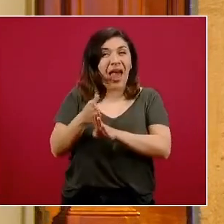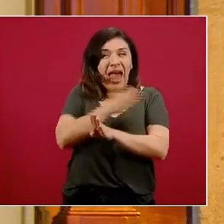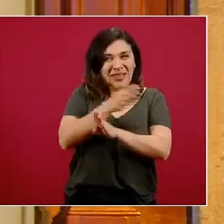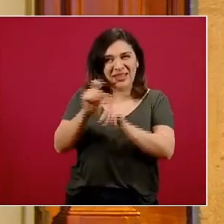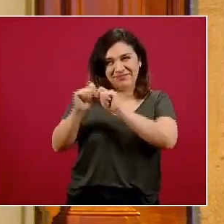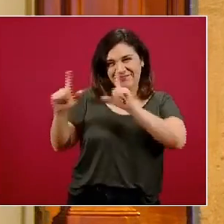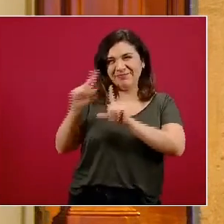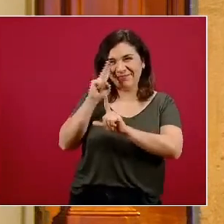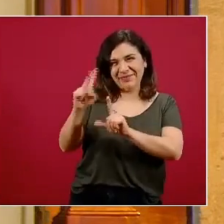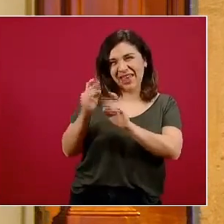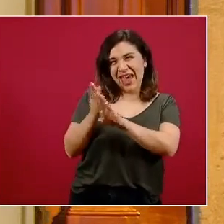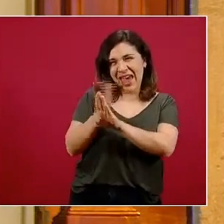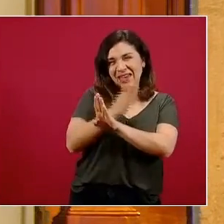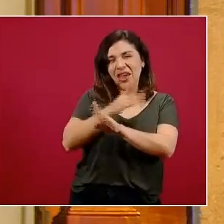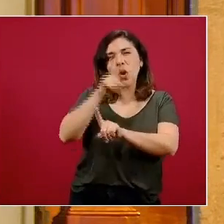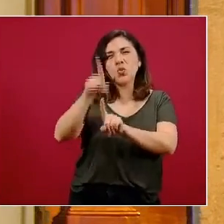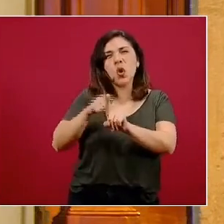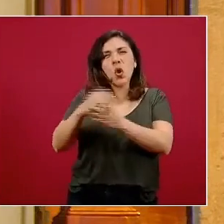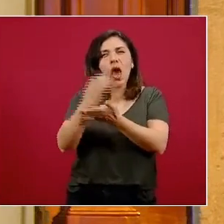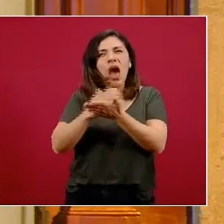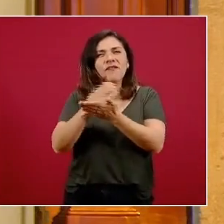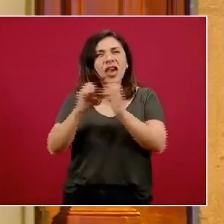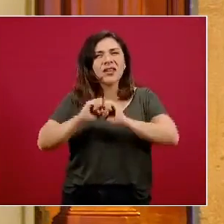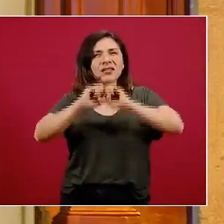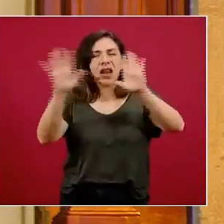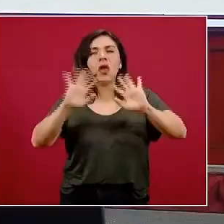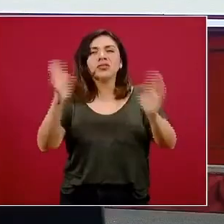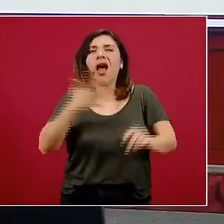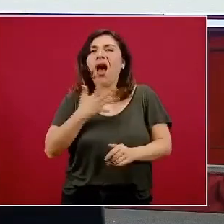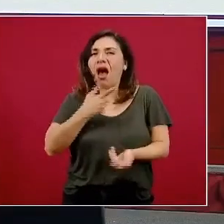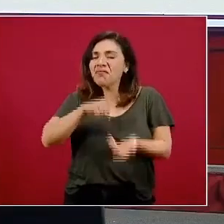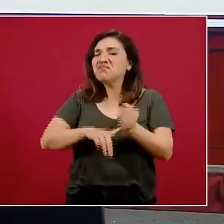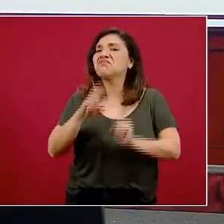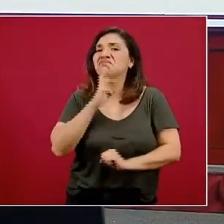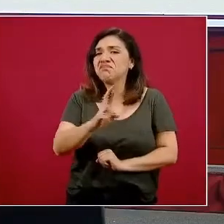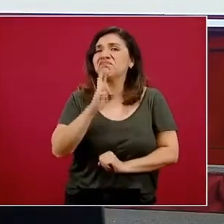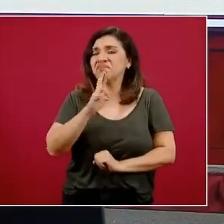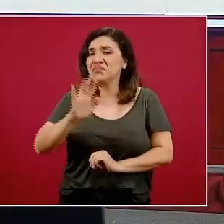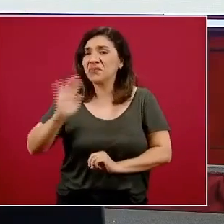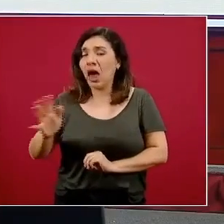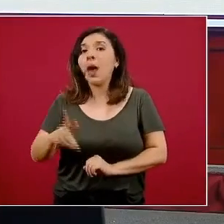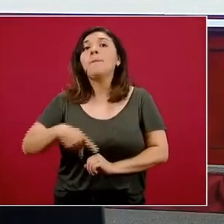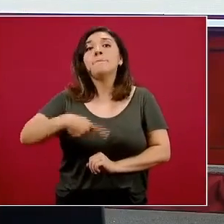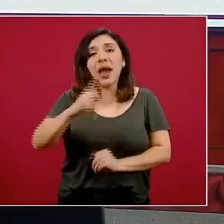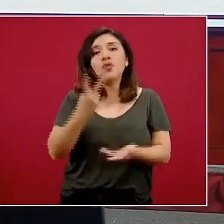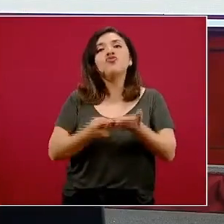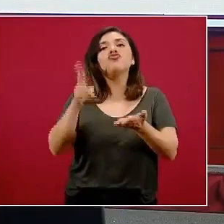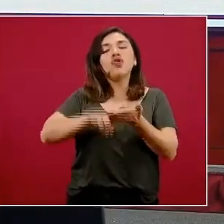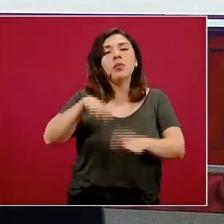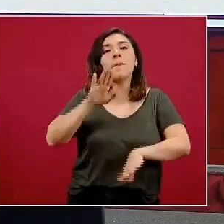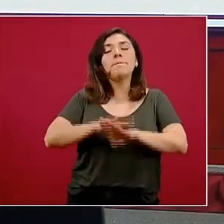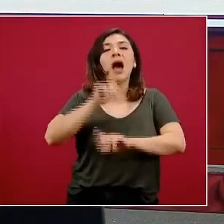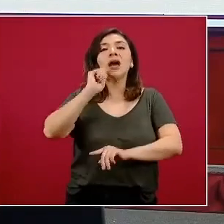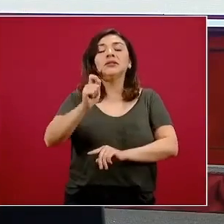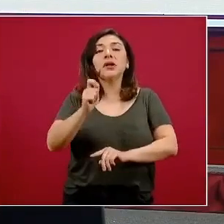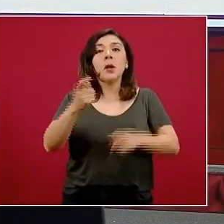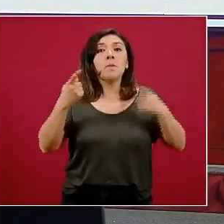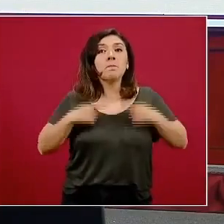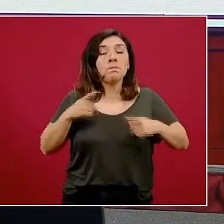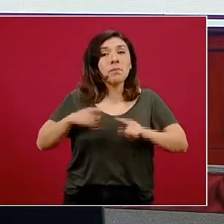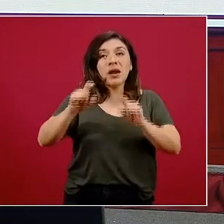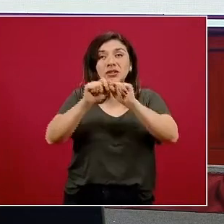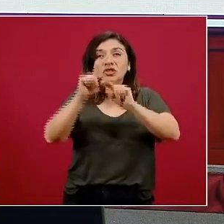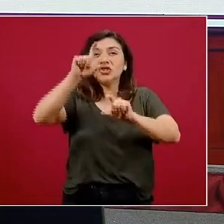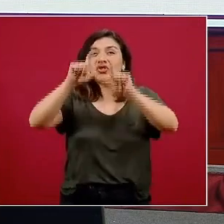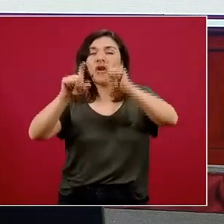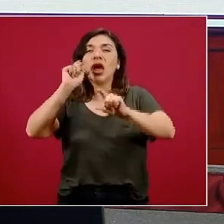diapositiva anterior, en las barras de café claro, es decir, que ya tienen un resultado positivo. Pero además tomamos de las que